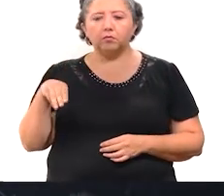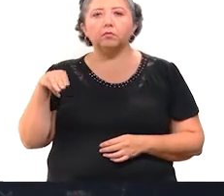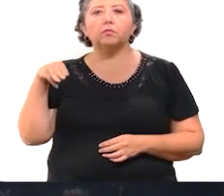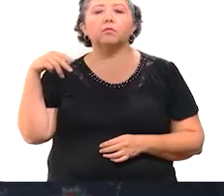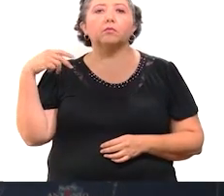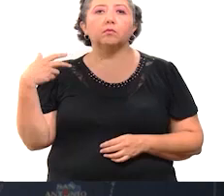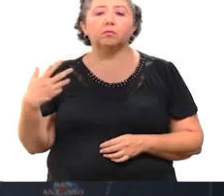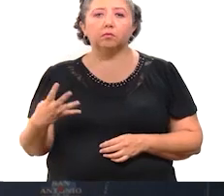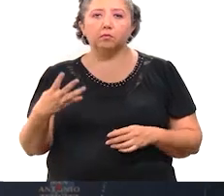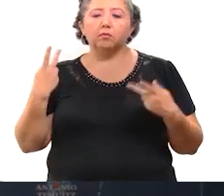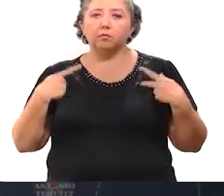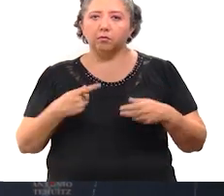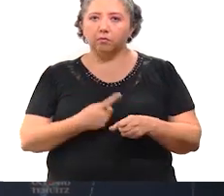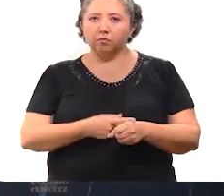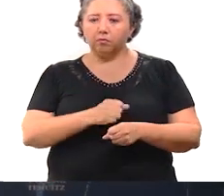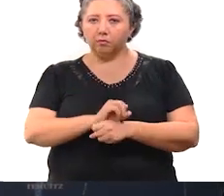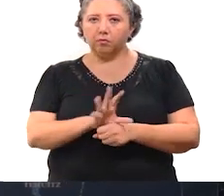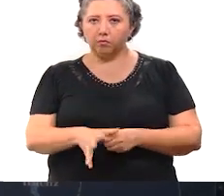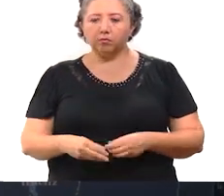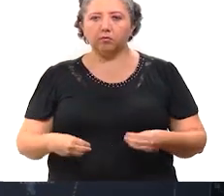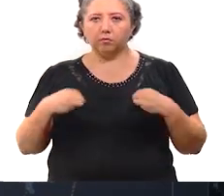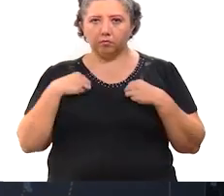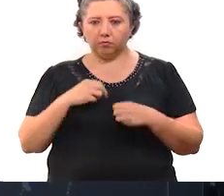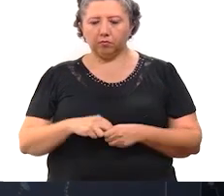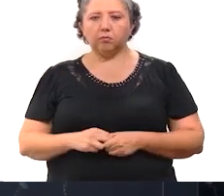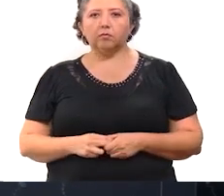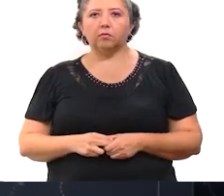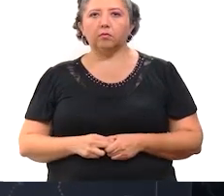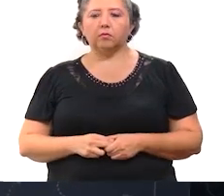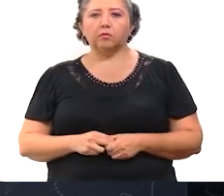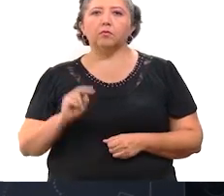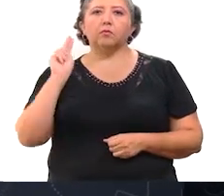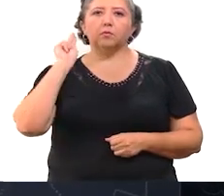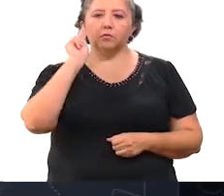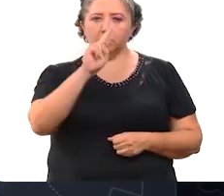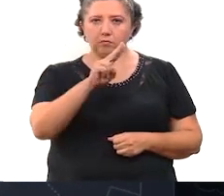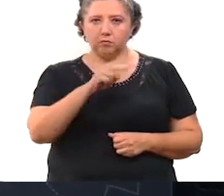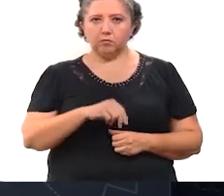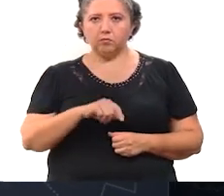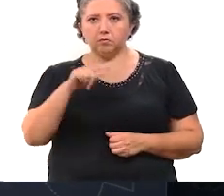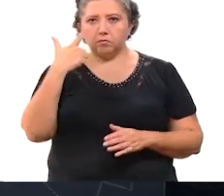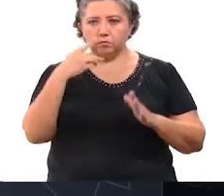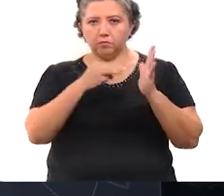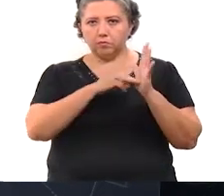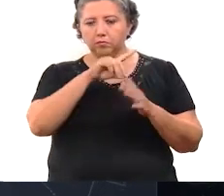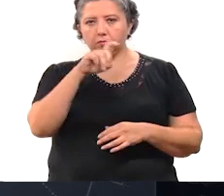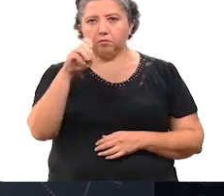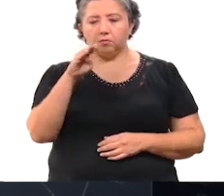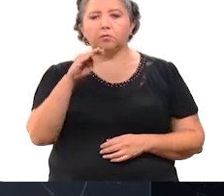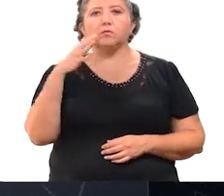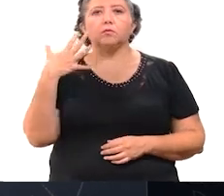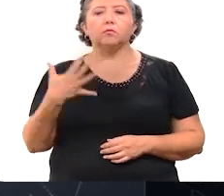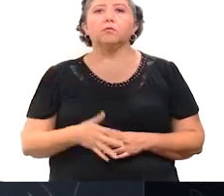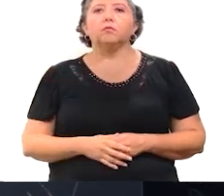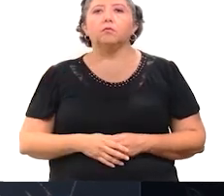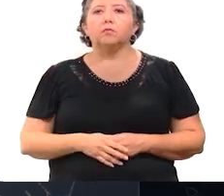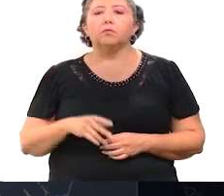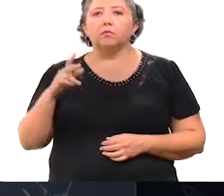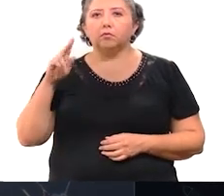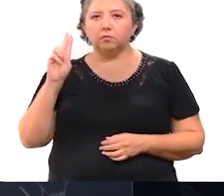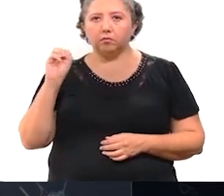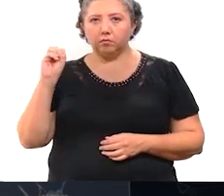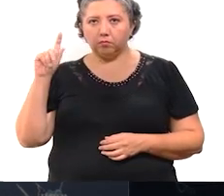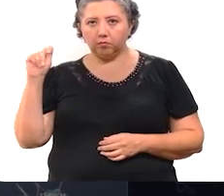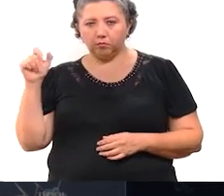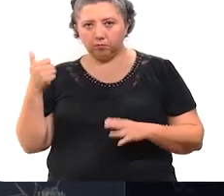47.184 personas contagiadas de coronavirus que viven en la zona norte 12.195, en la